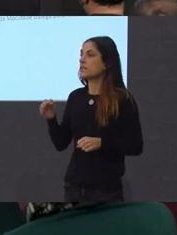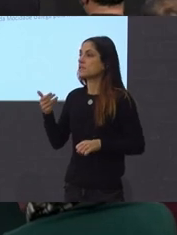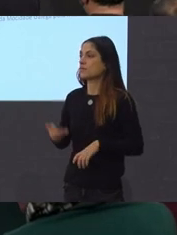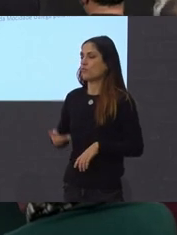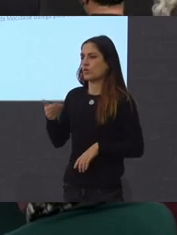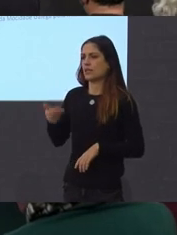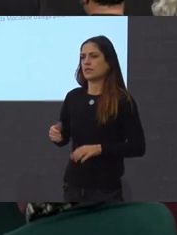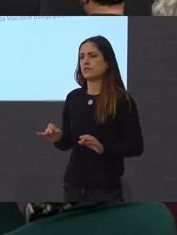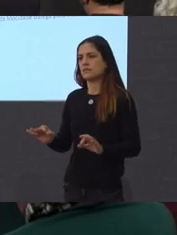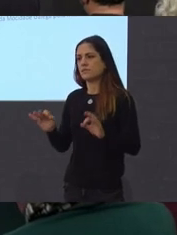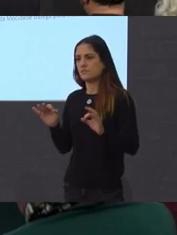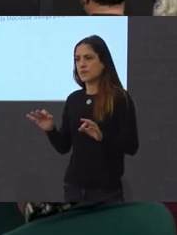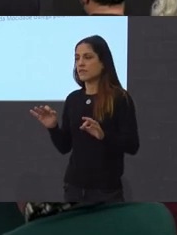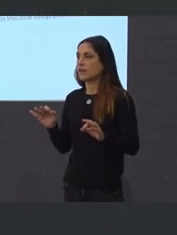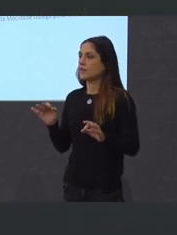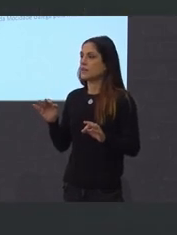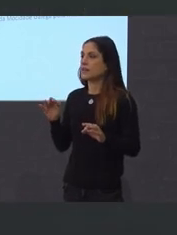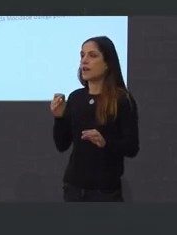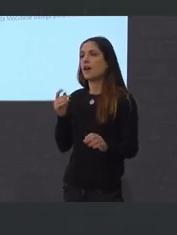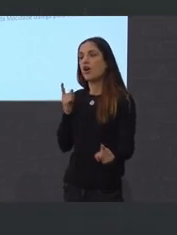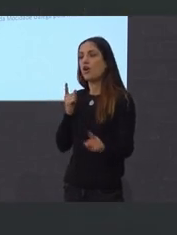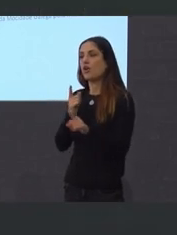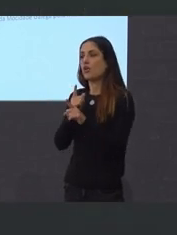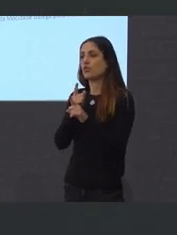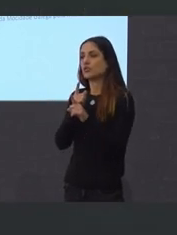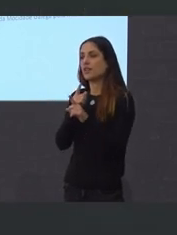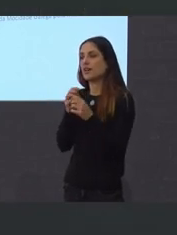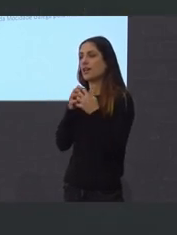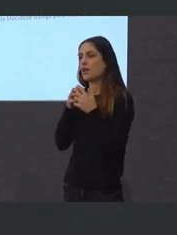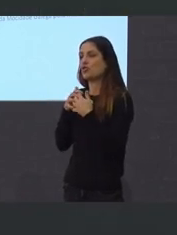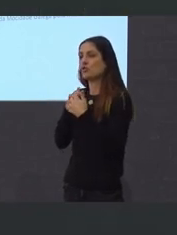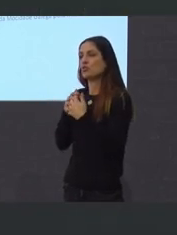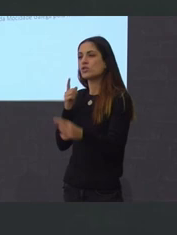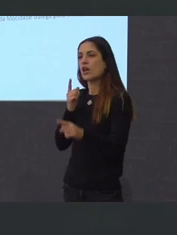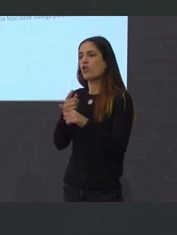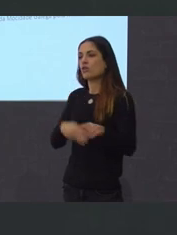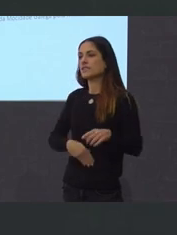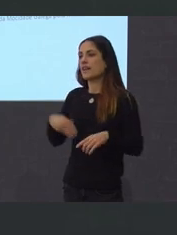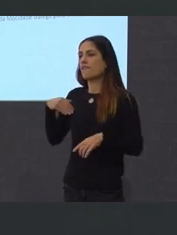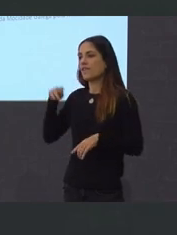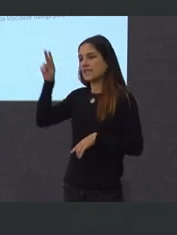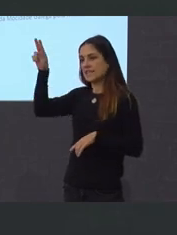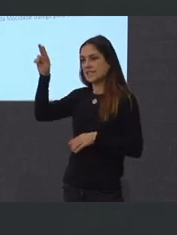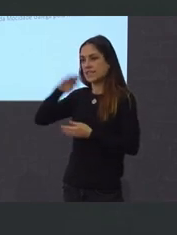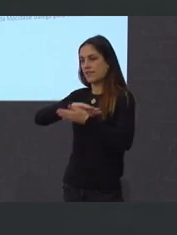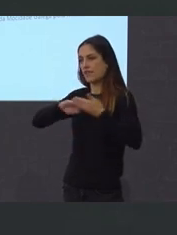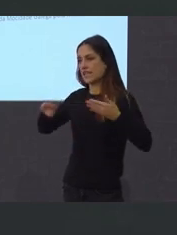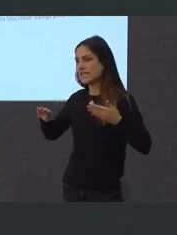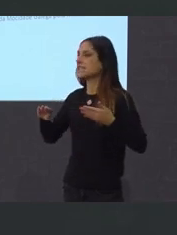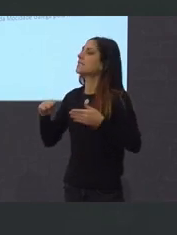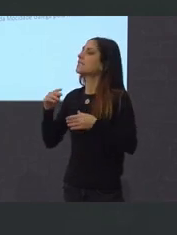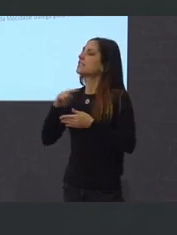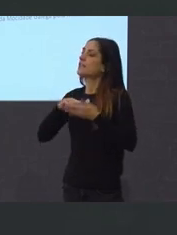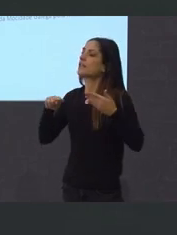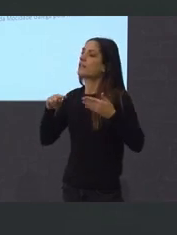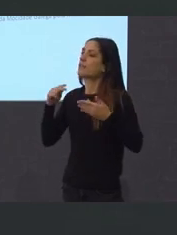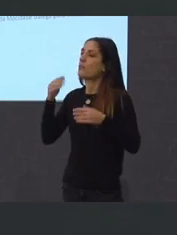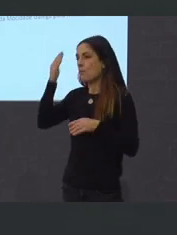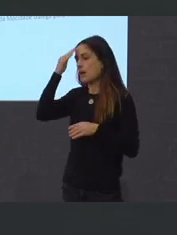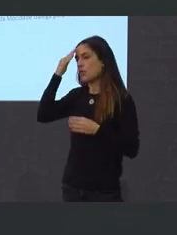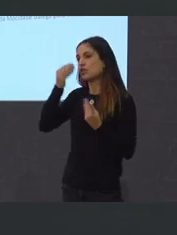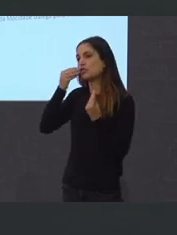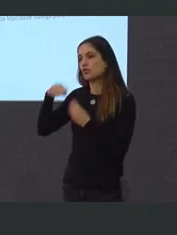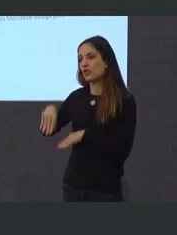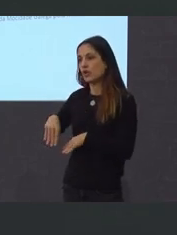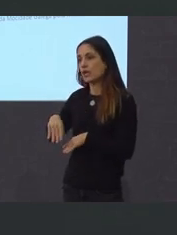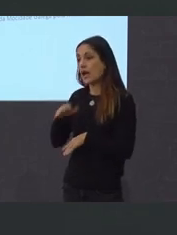importancia na loita antifranquista galega, na memoria histórica. De feito, atopámonos